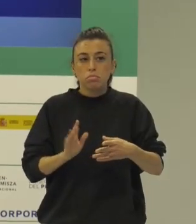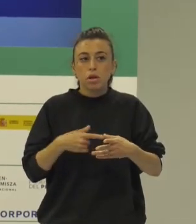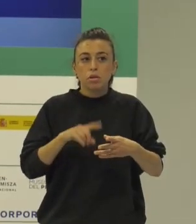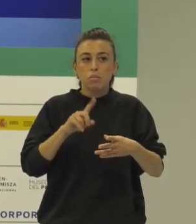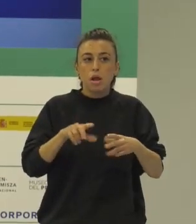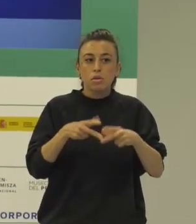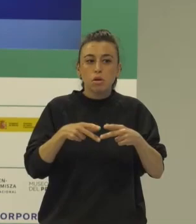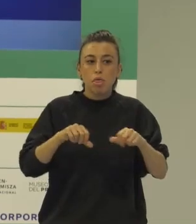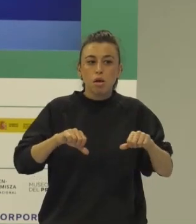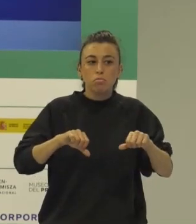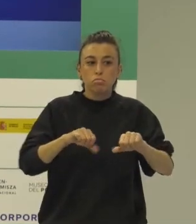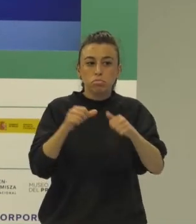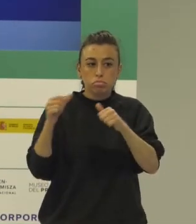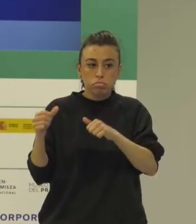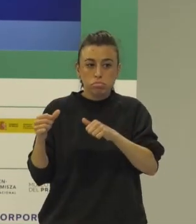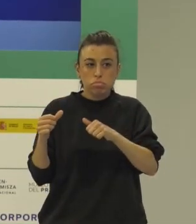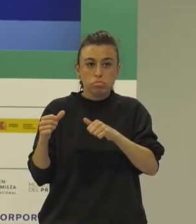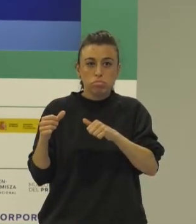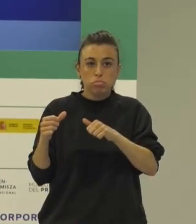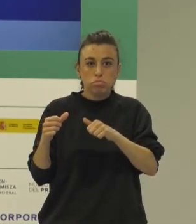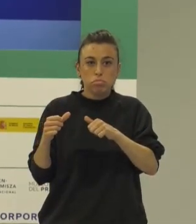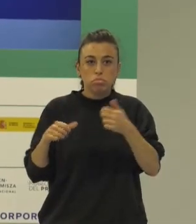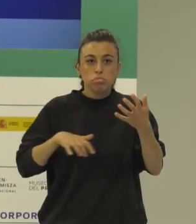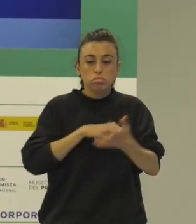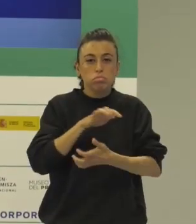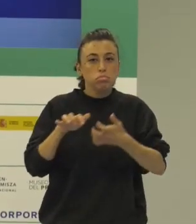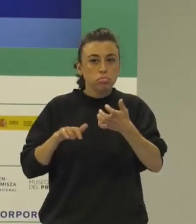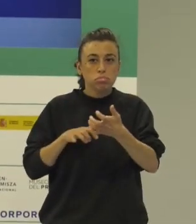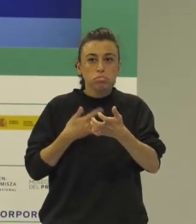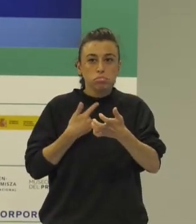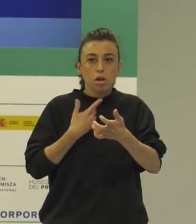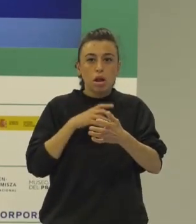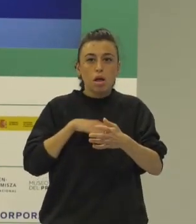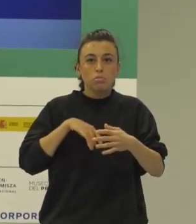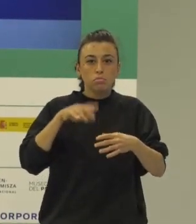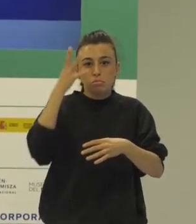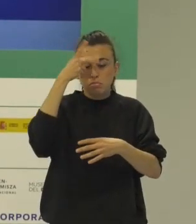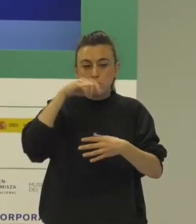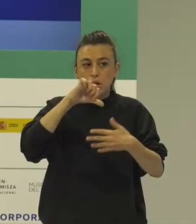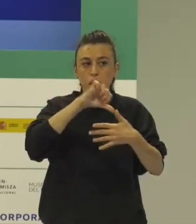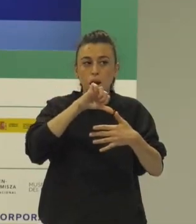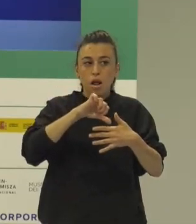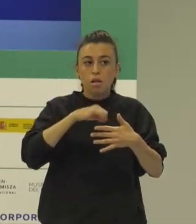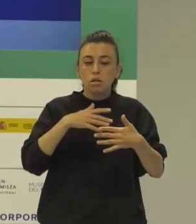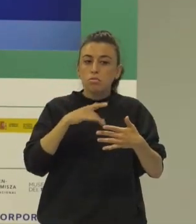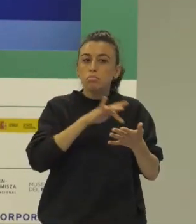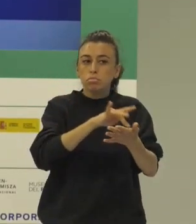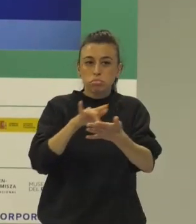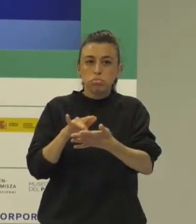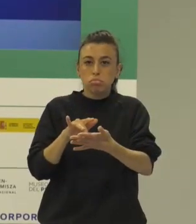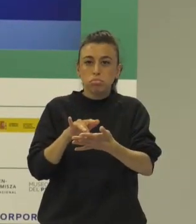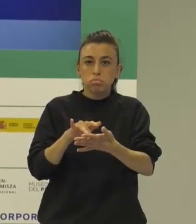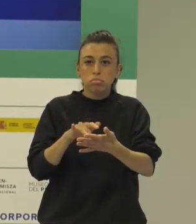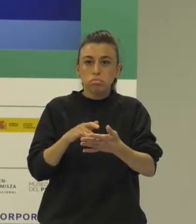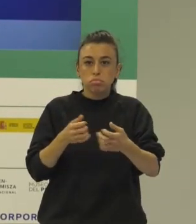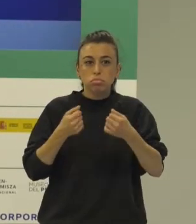social. Eso es un fenómeno que está ocurriendo en toda América Latina y que está cobrando una fuerza que es bastante preocupante